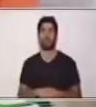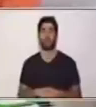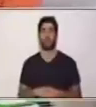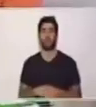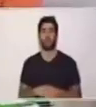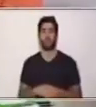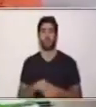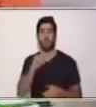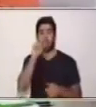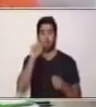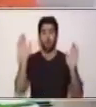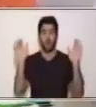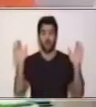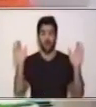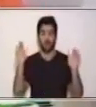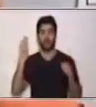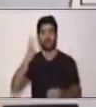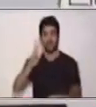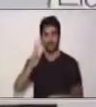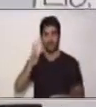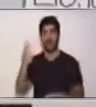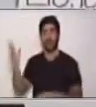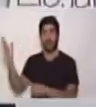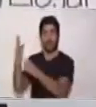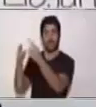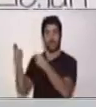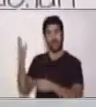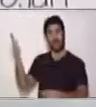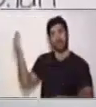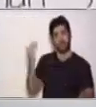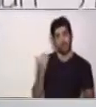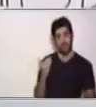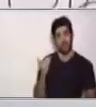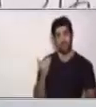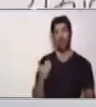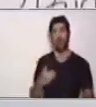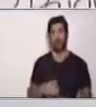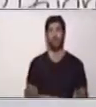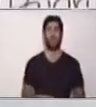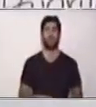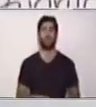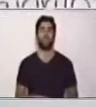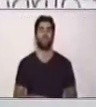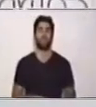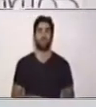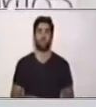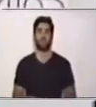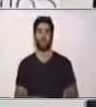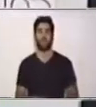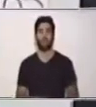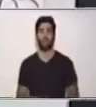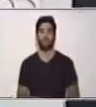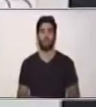llegan tres pajaritos a este grupo.